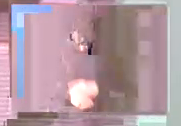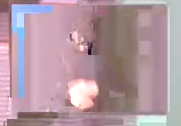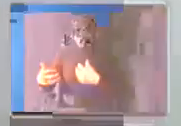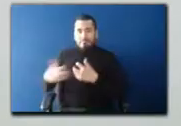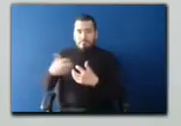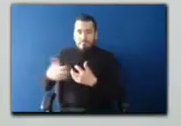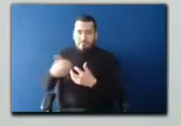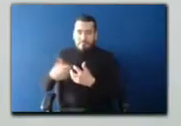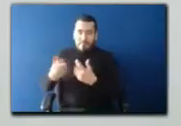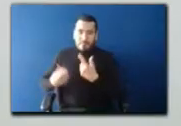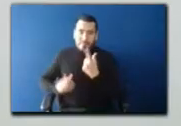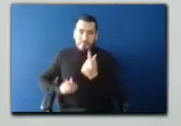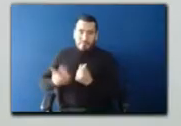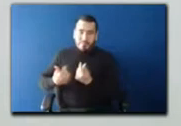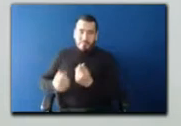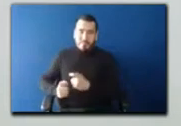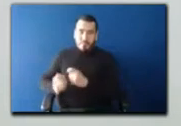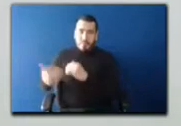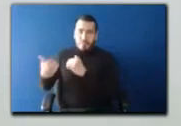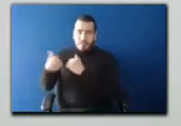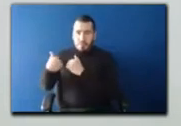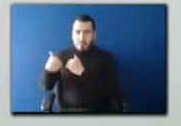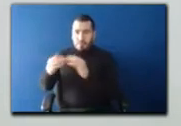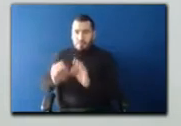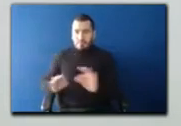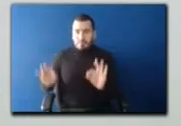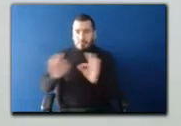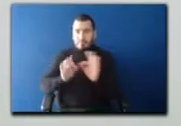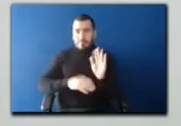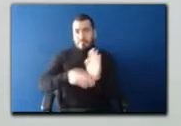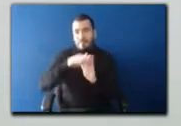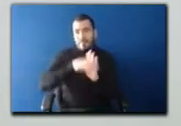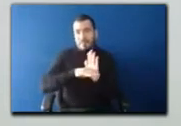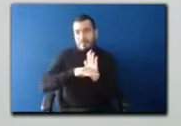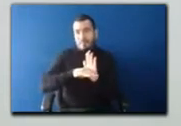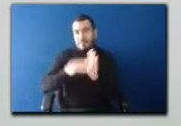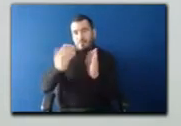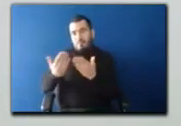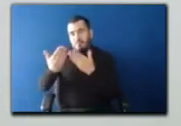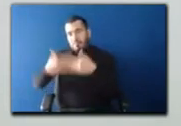un rol fundamental en esa política de transparencia.